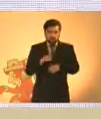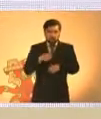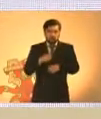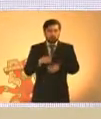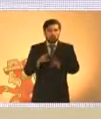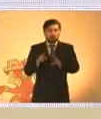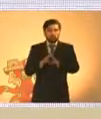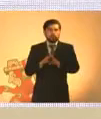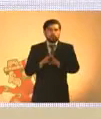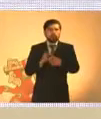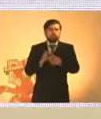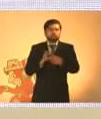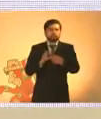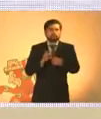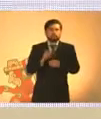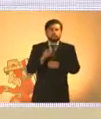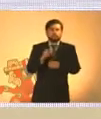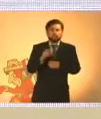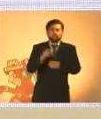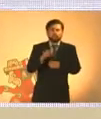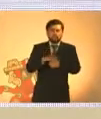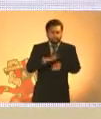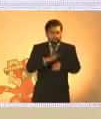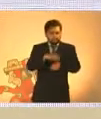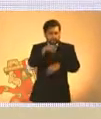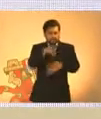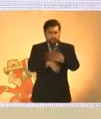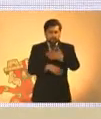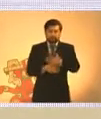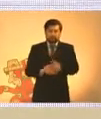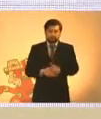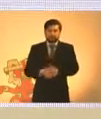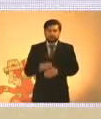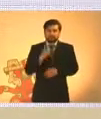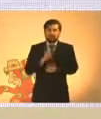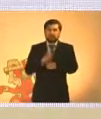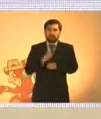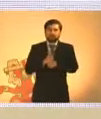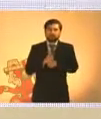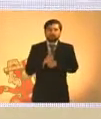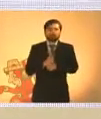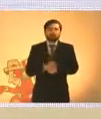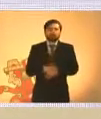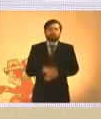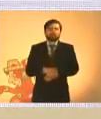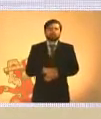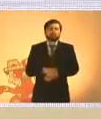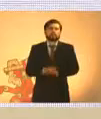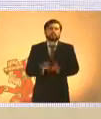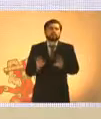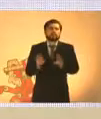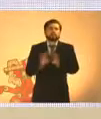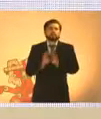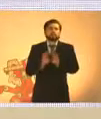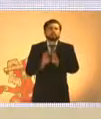corto bien la primera es cómo funciona